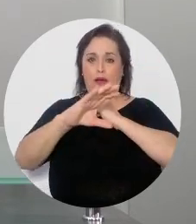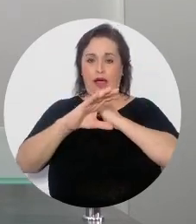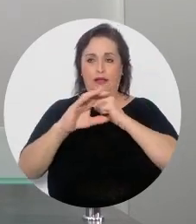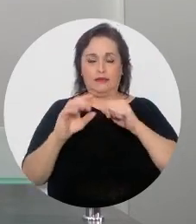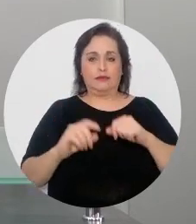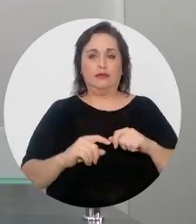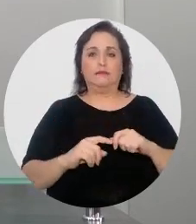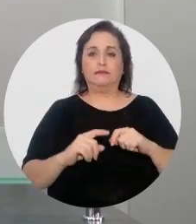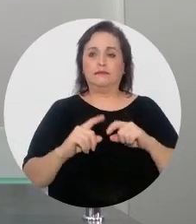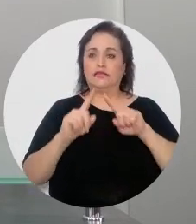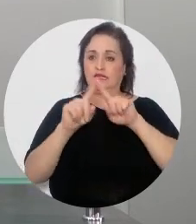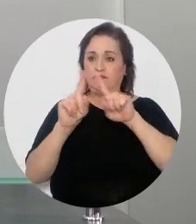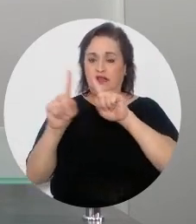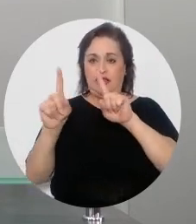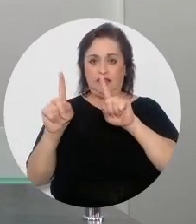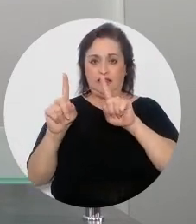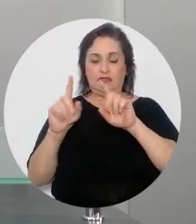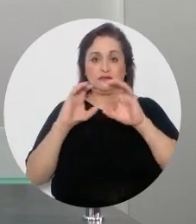propaganda.